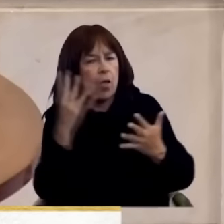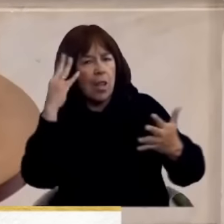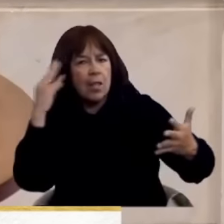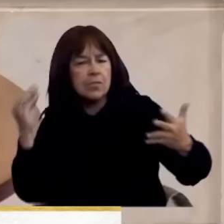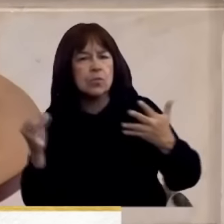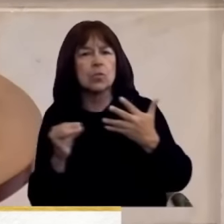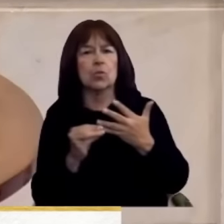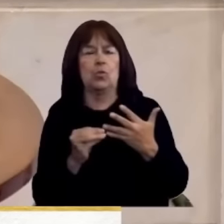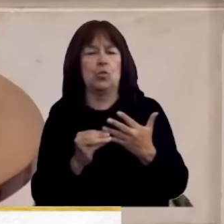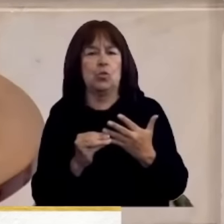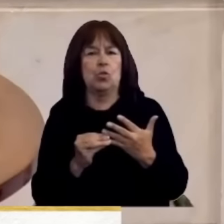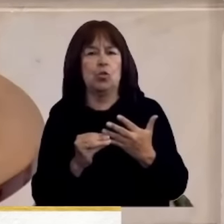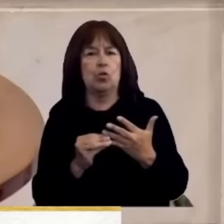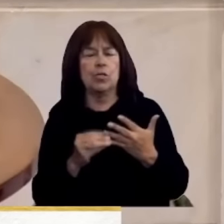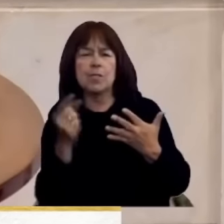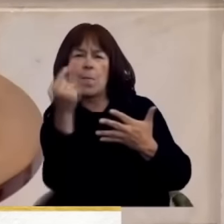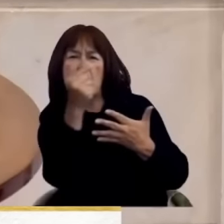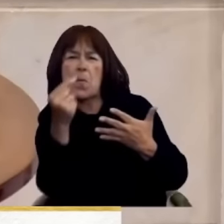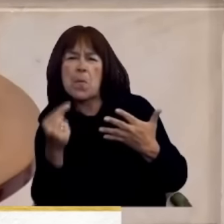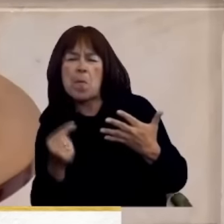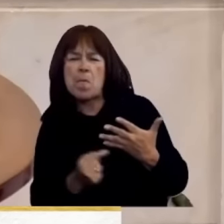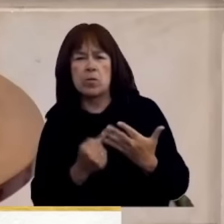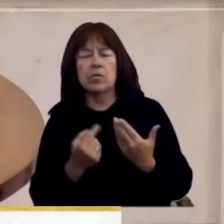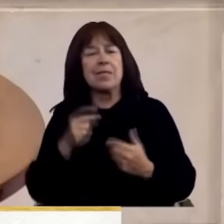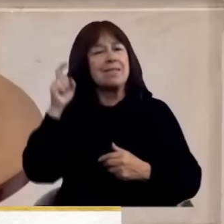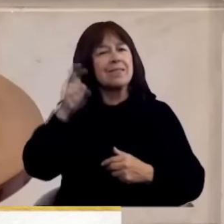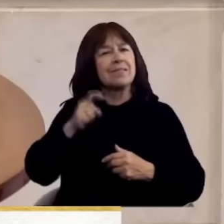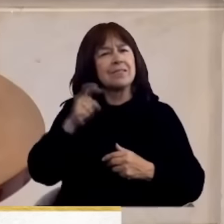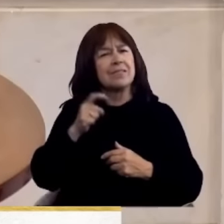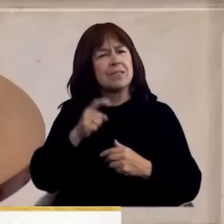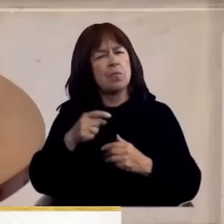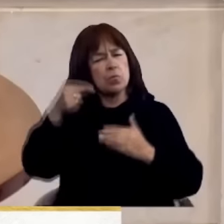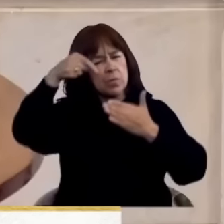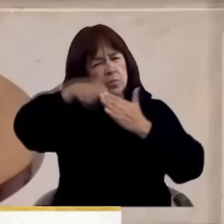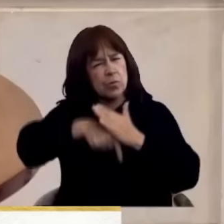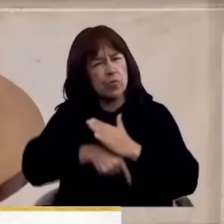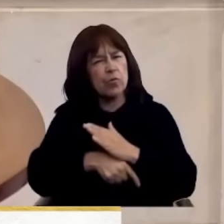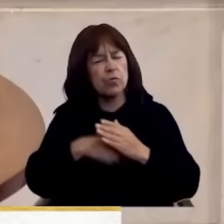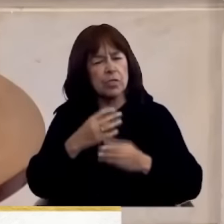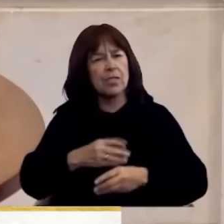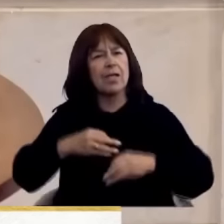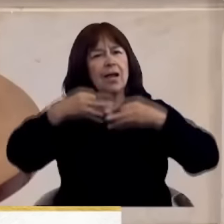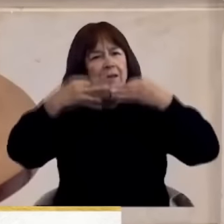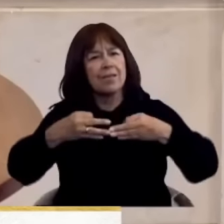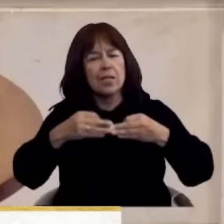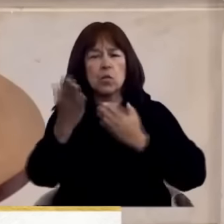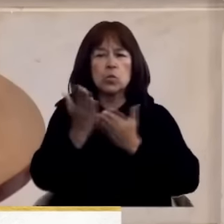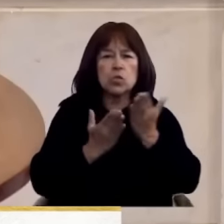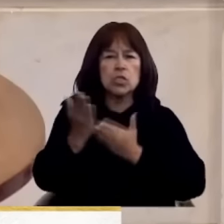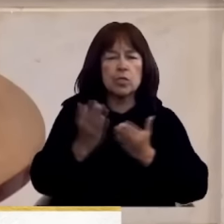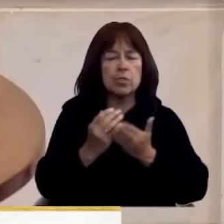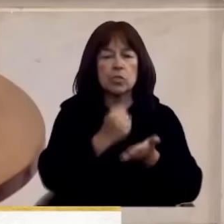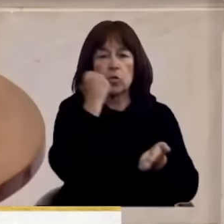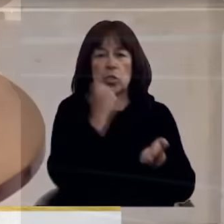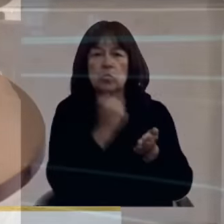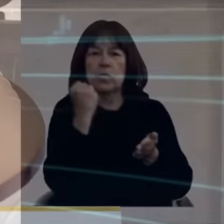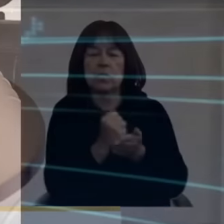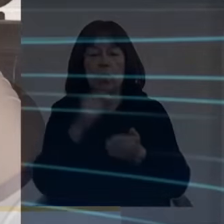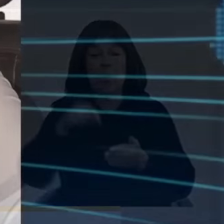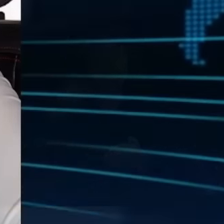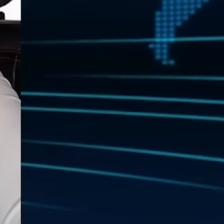es que se requiere más información y necesitamos más profundidad para garantizar un servicio de los pasaportes en